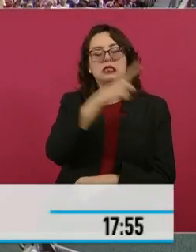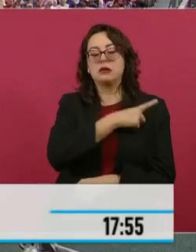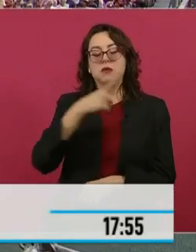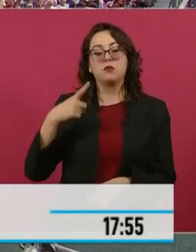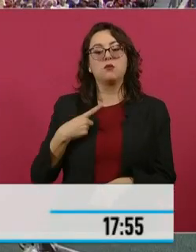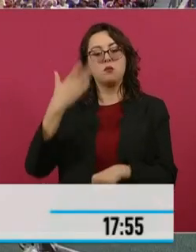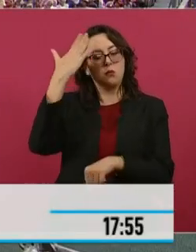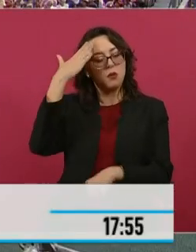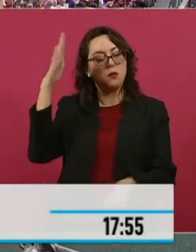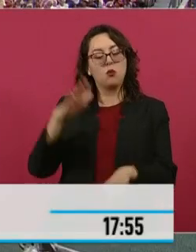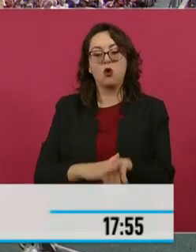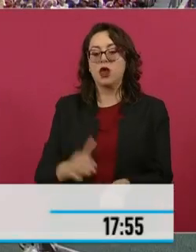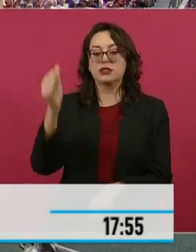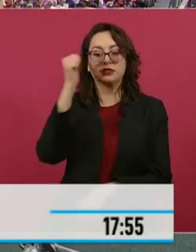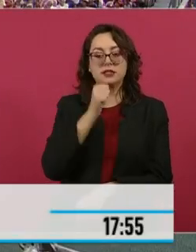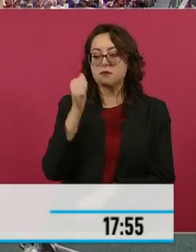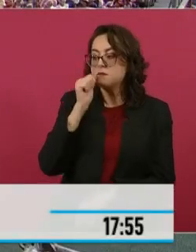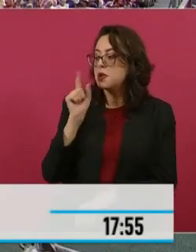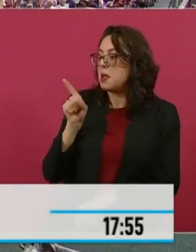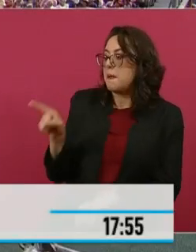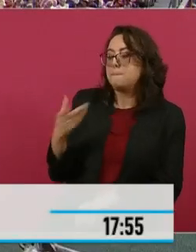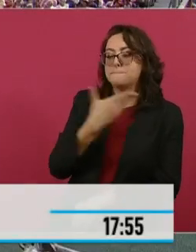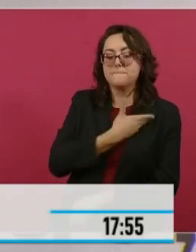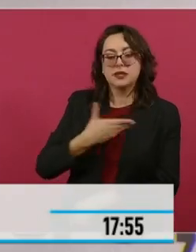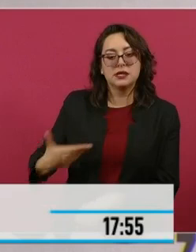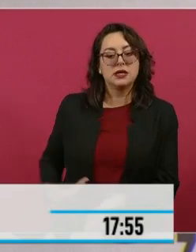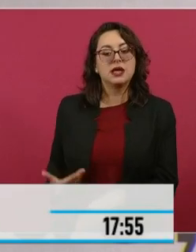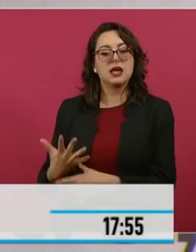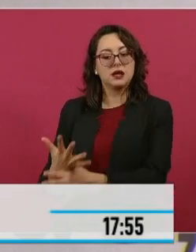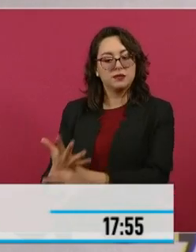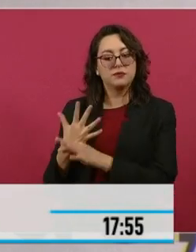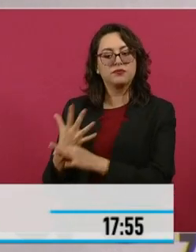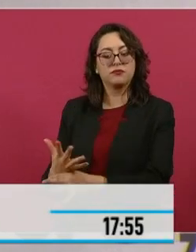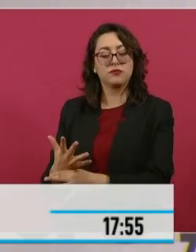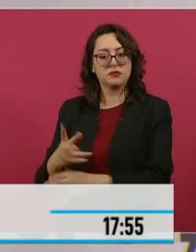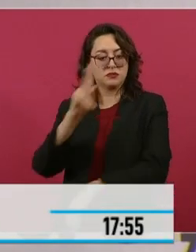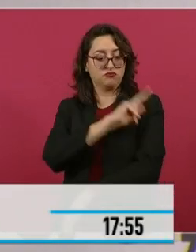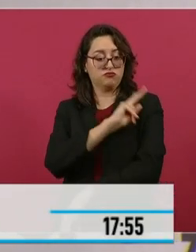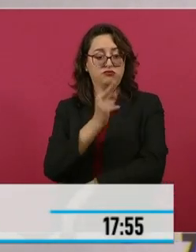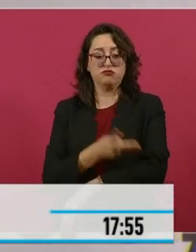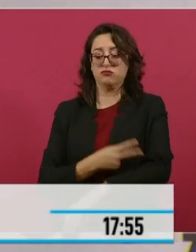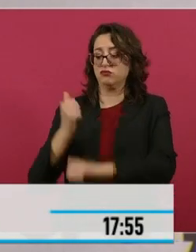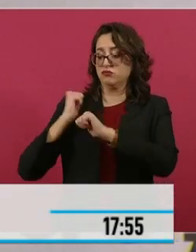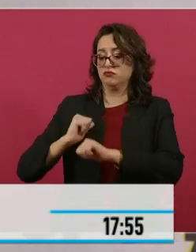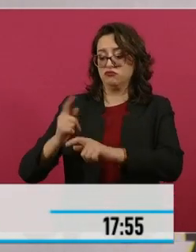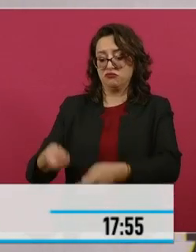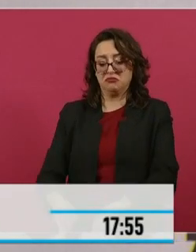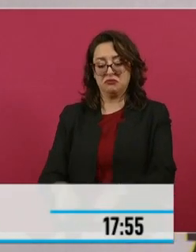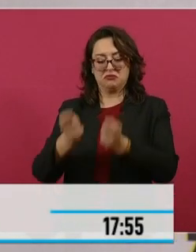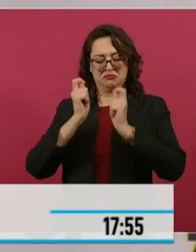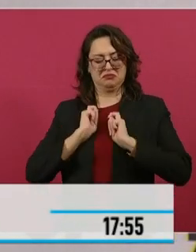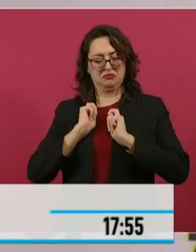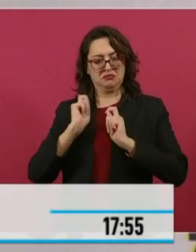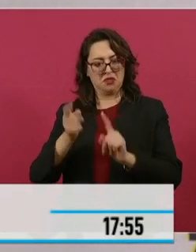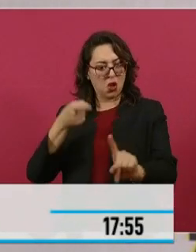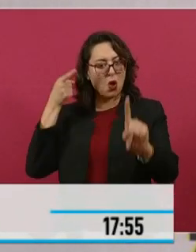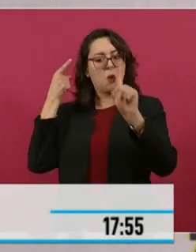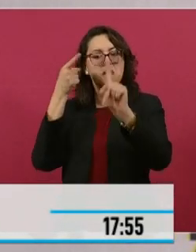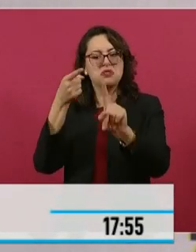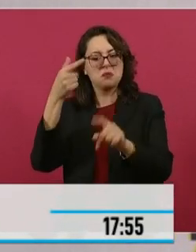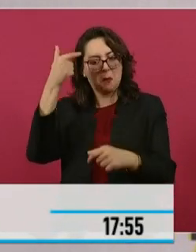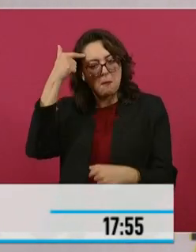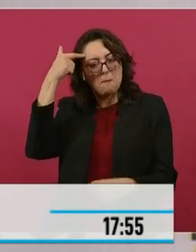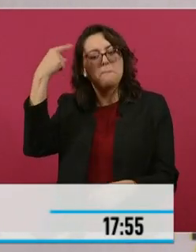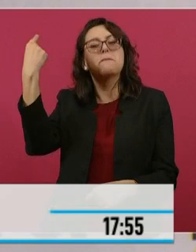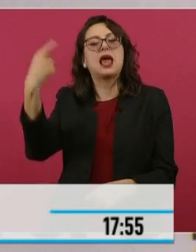lo que nos ha enseñado nuestro presidente, de que el poder solo tiene sentido y se convierte en virtud cuando